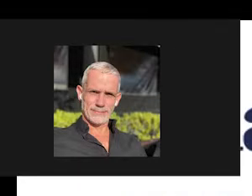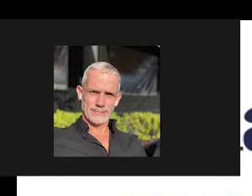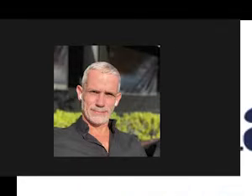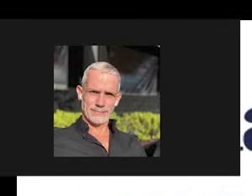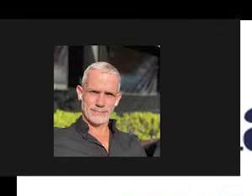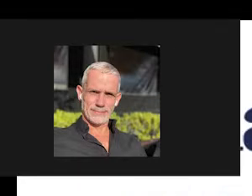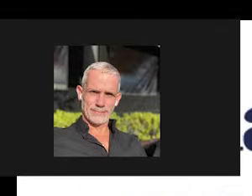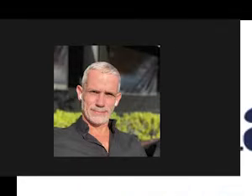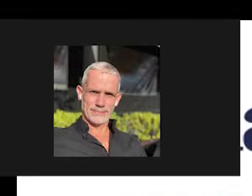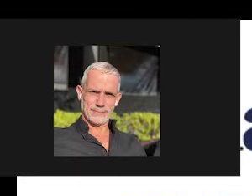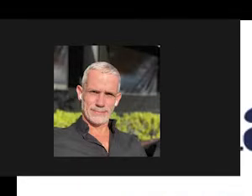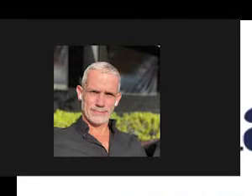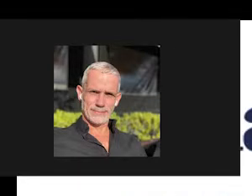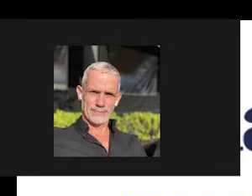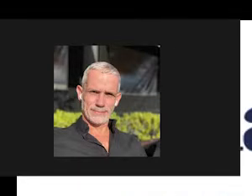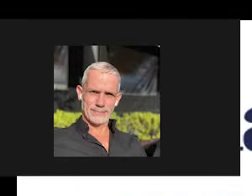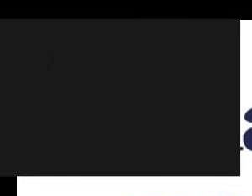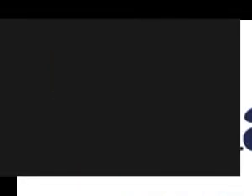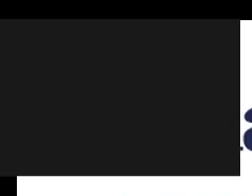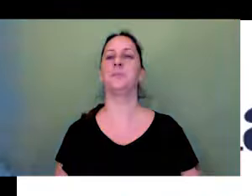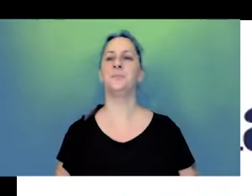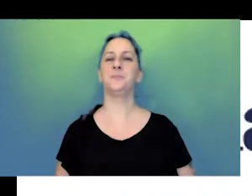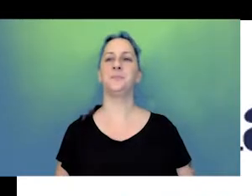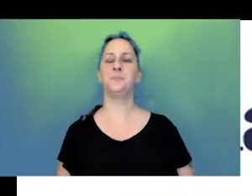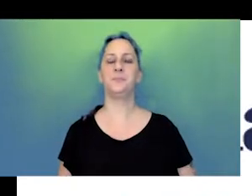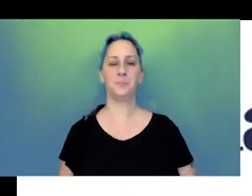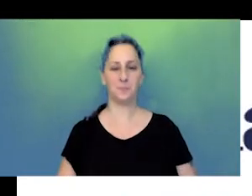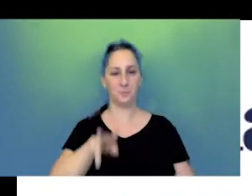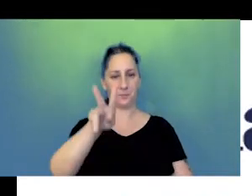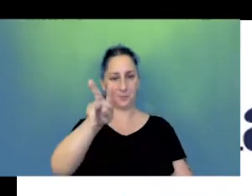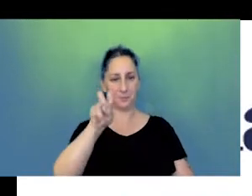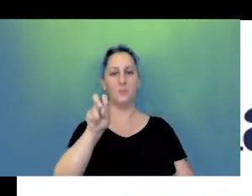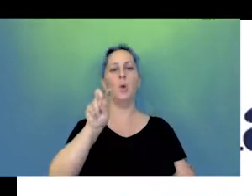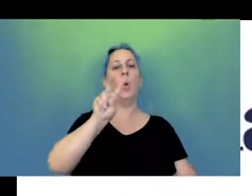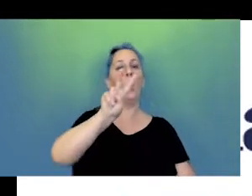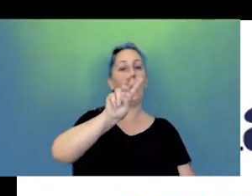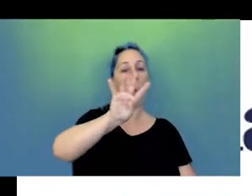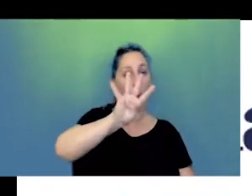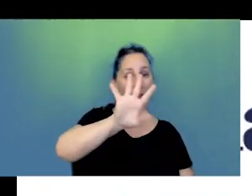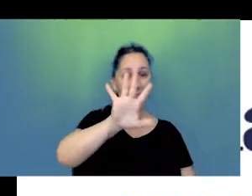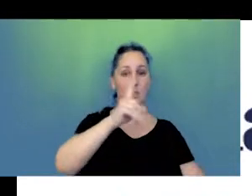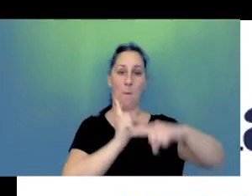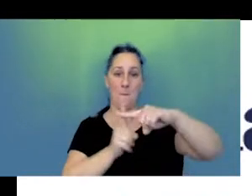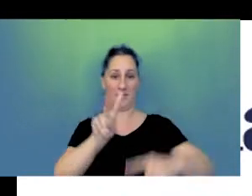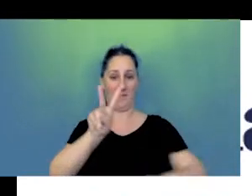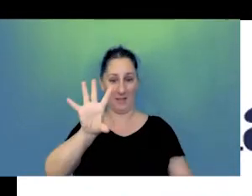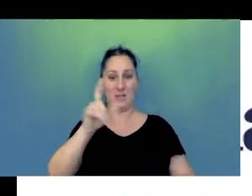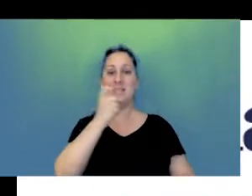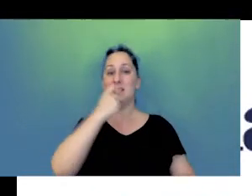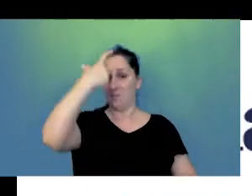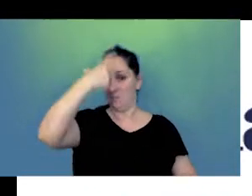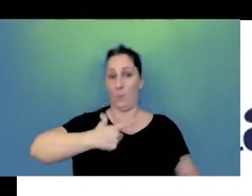45% más una percepción del 25%. 45 más 25. Que si soy persona